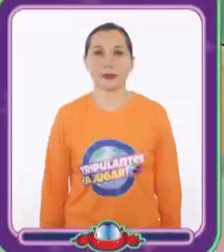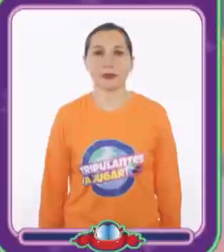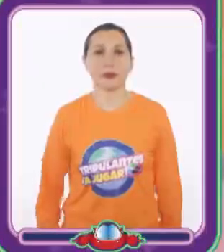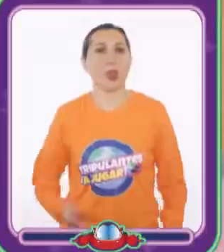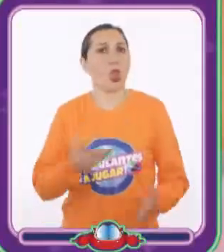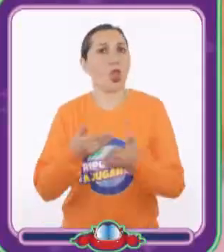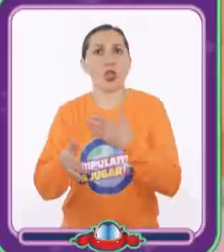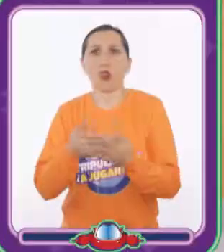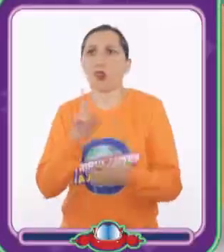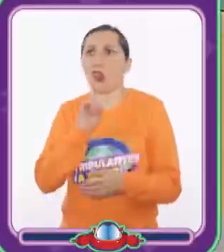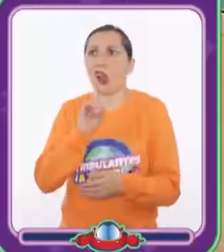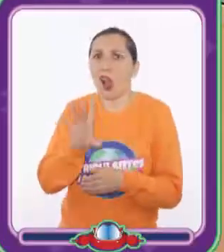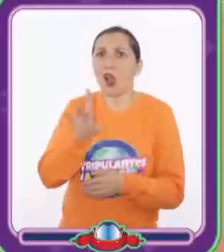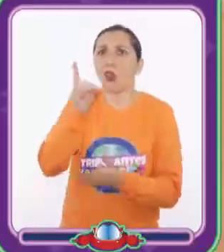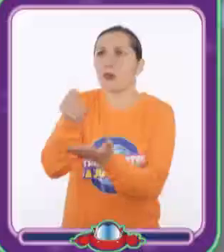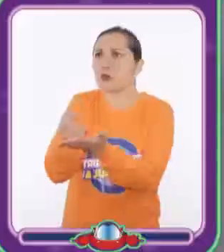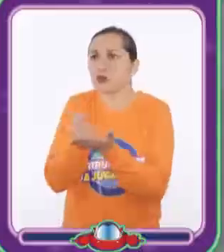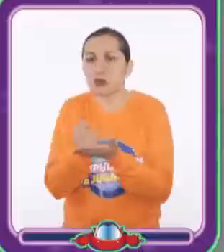¿Dónde habrán pistas?